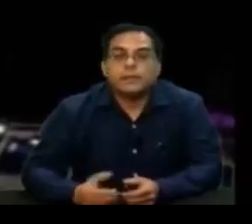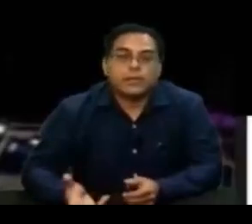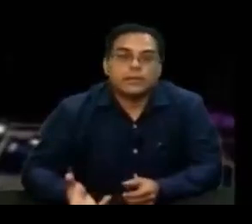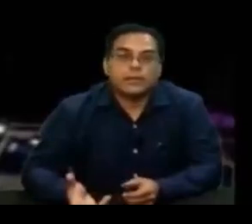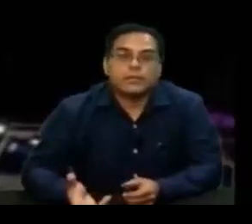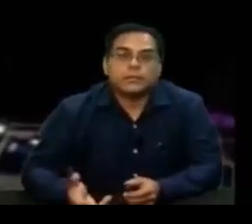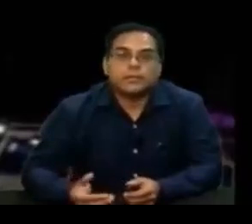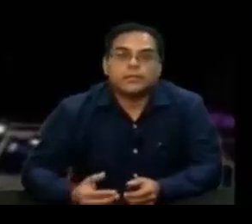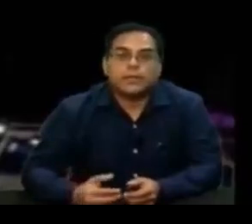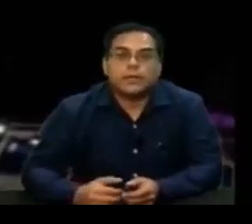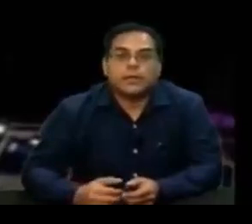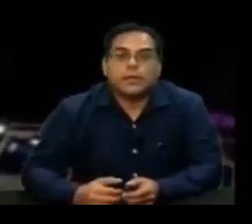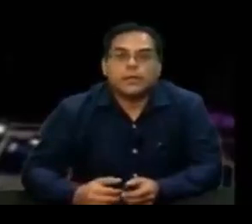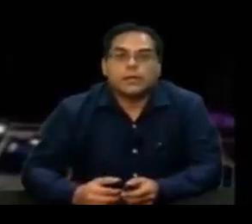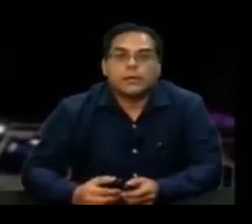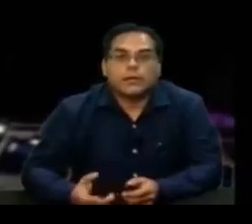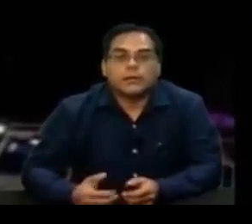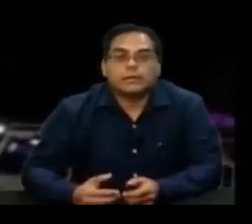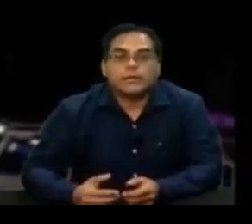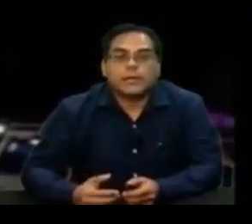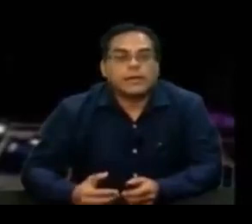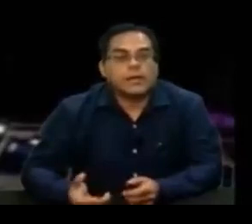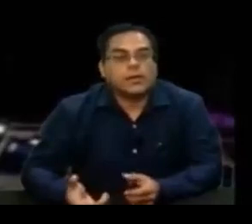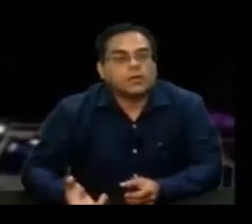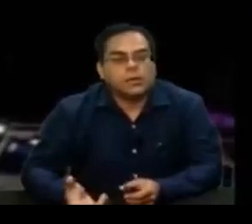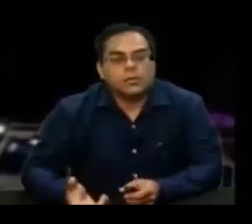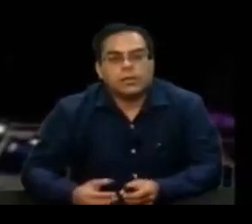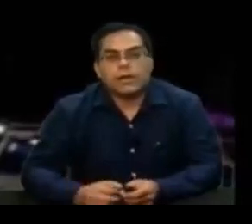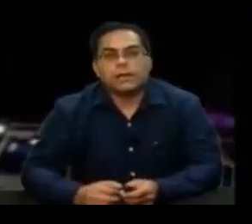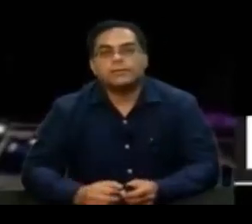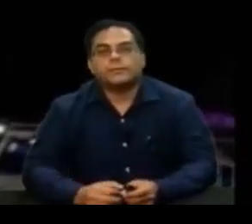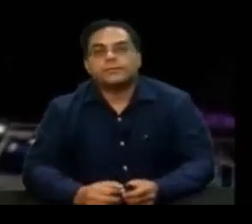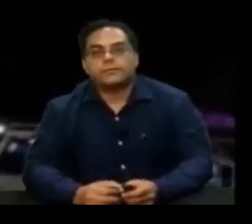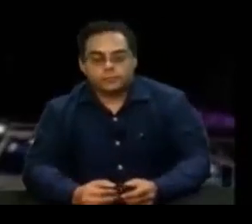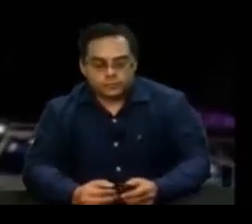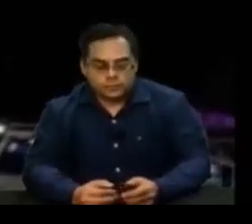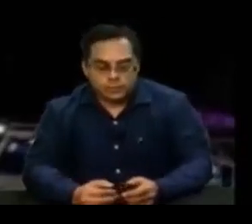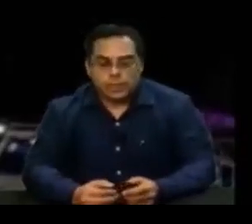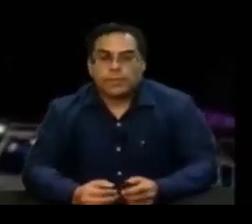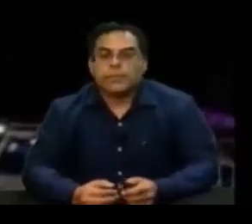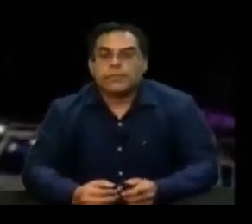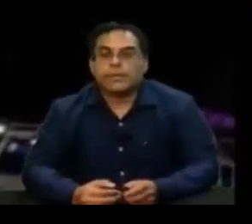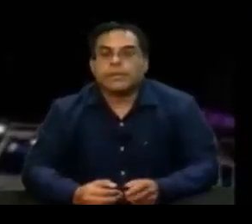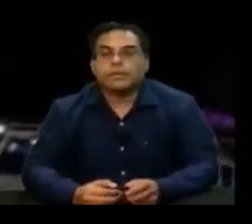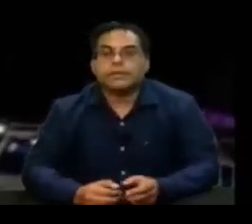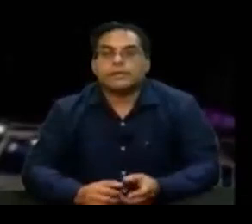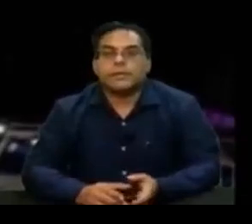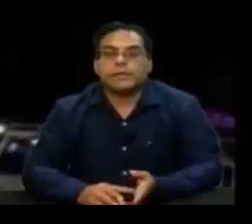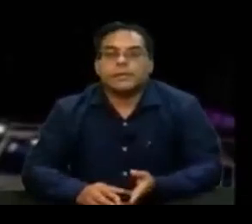lo que decidimos hacer fue, bajo anestesia general, un abordaje para poder